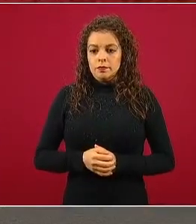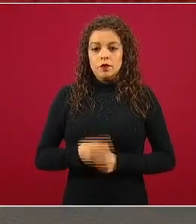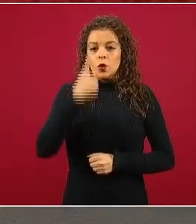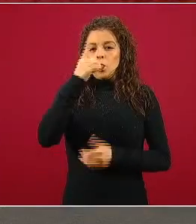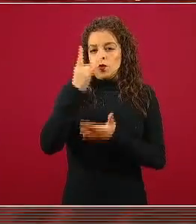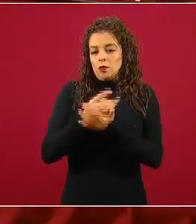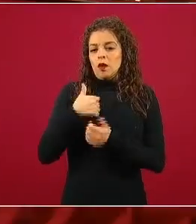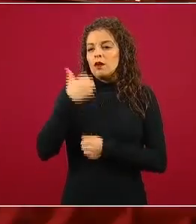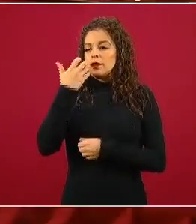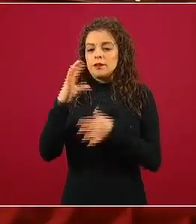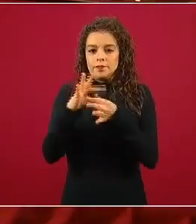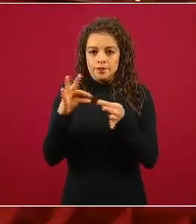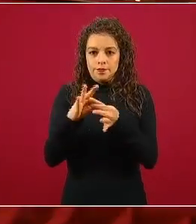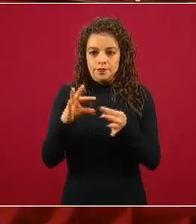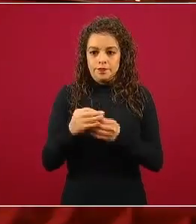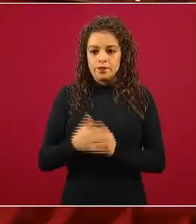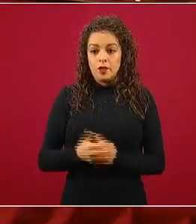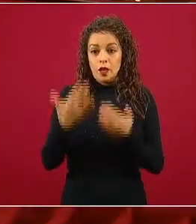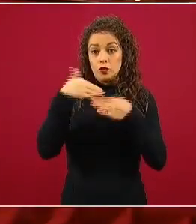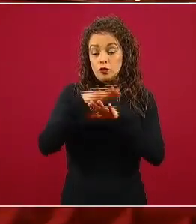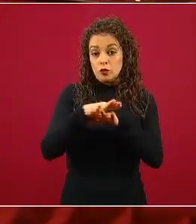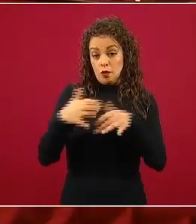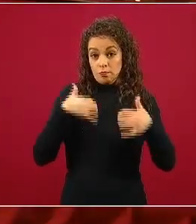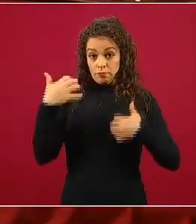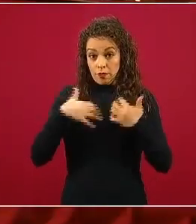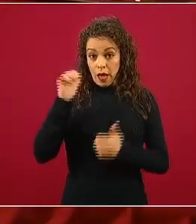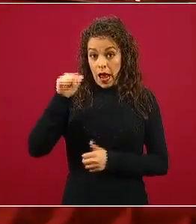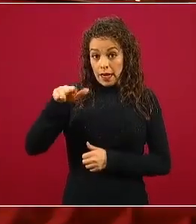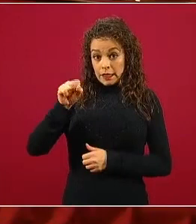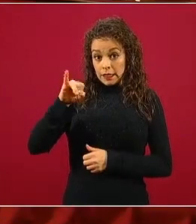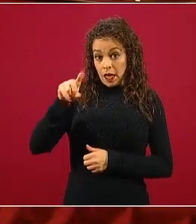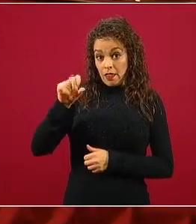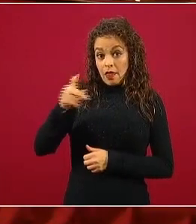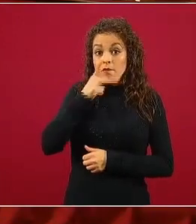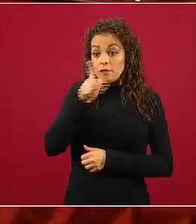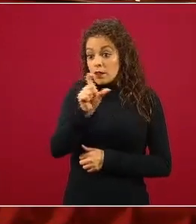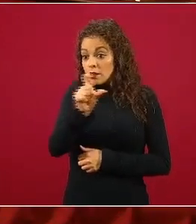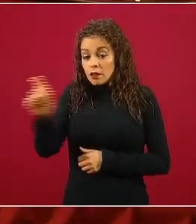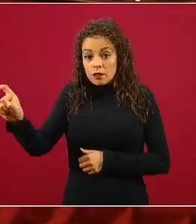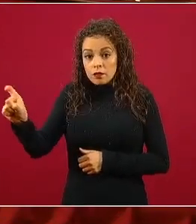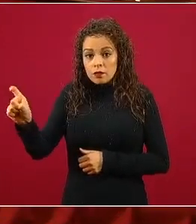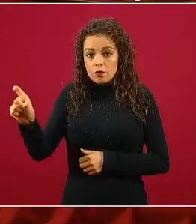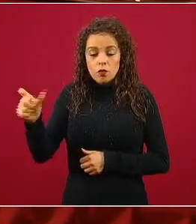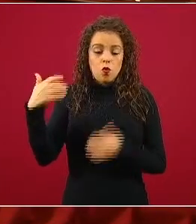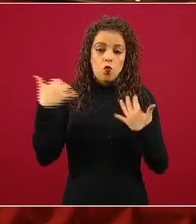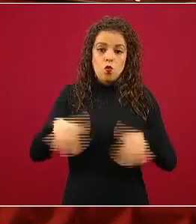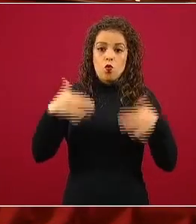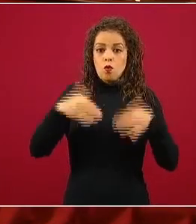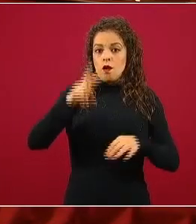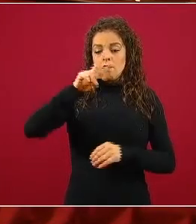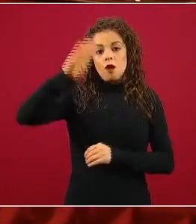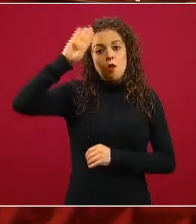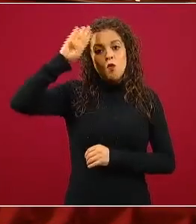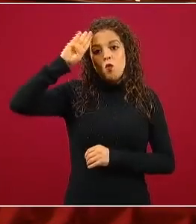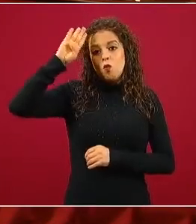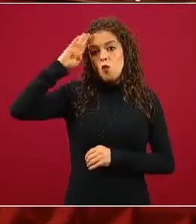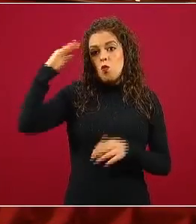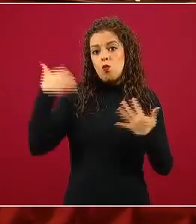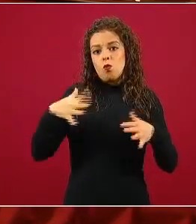mencionar, bueno, el espectro de la ansiedad es muy grande, ¿no? Decimos la palabra ansiedad, pero realmente es una dimensión muy grande, y una de